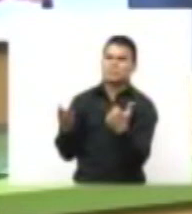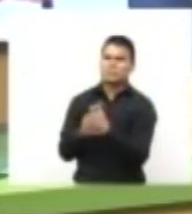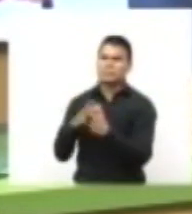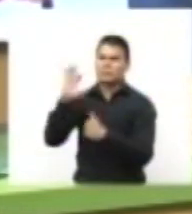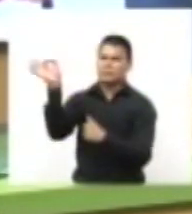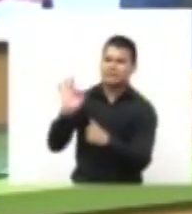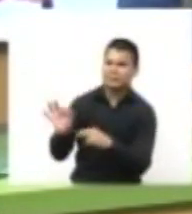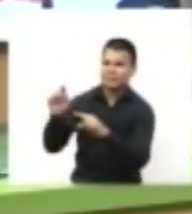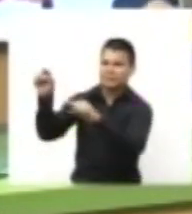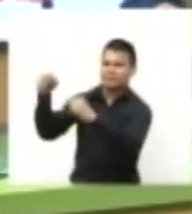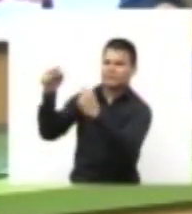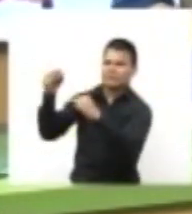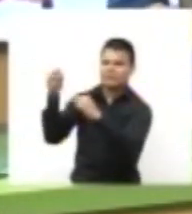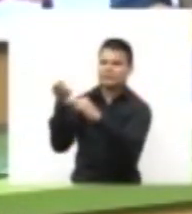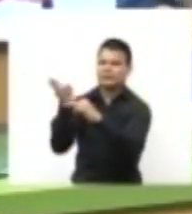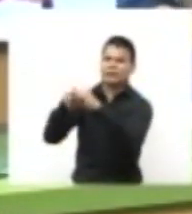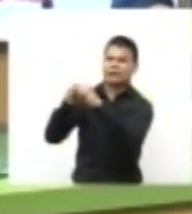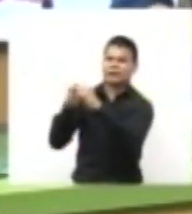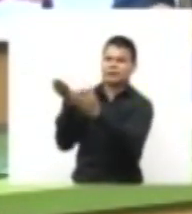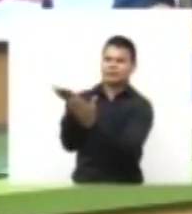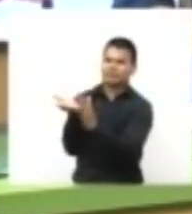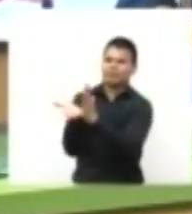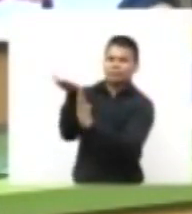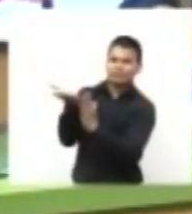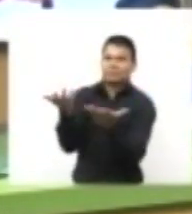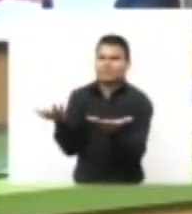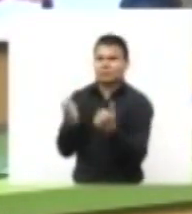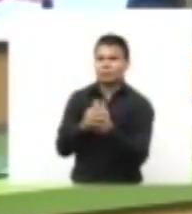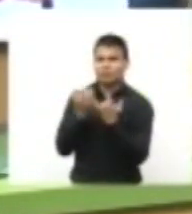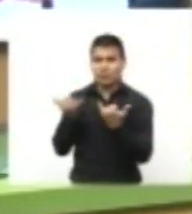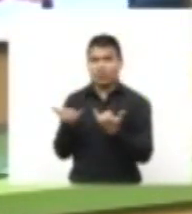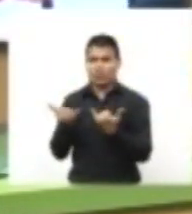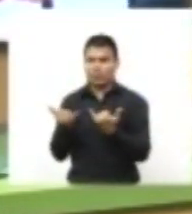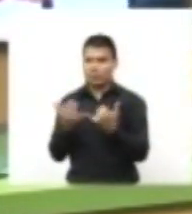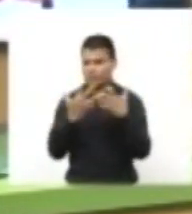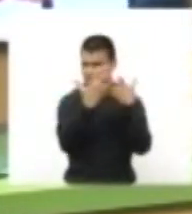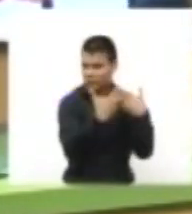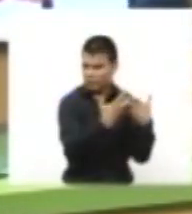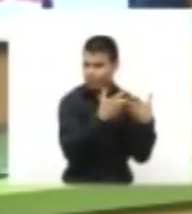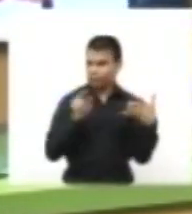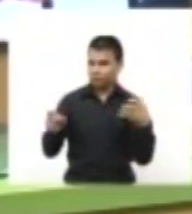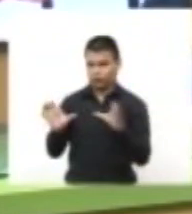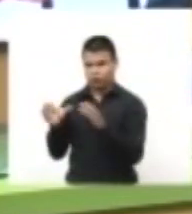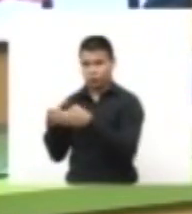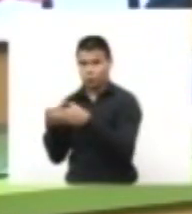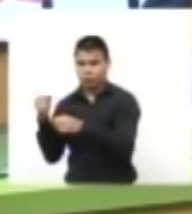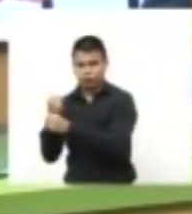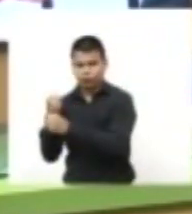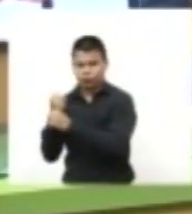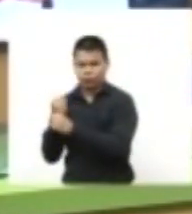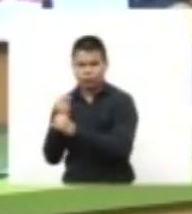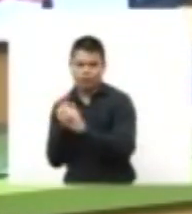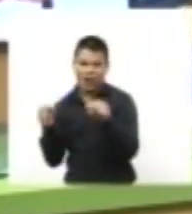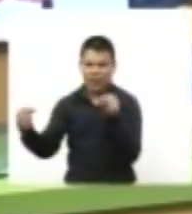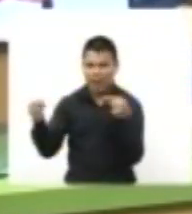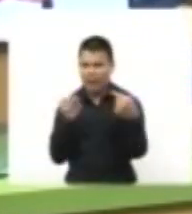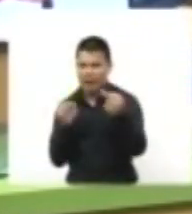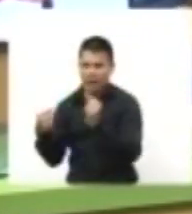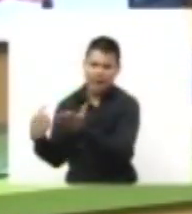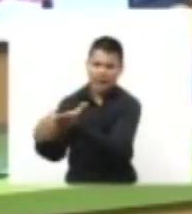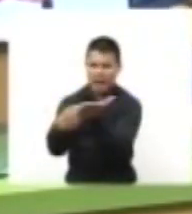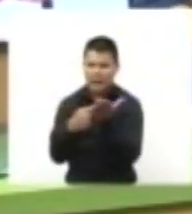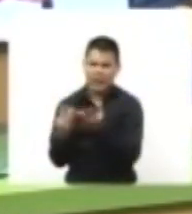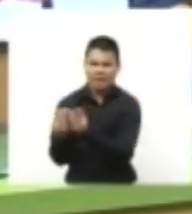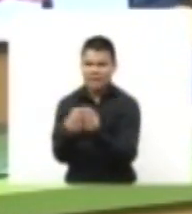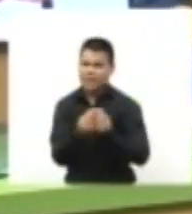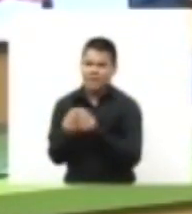2017. Hoy se consiguió un acercamiento entre las propuestas iniciales de las partes, las cuales se transaron en un 7% por el gremio de